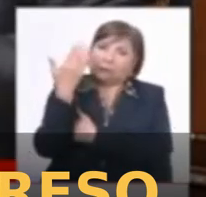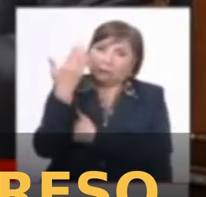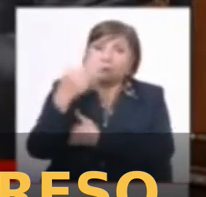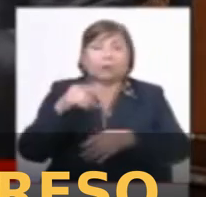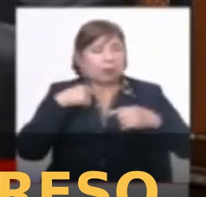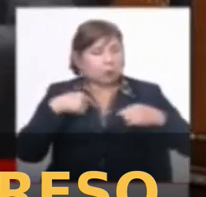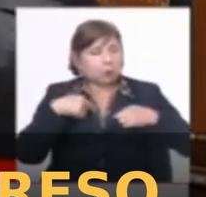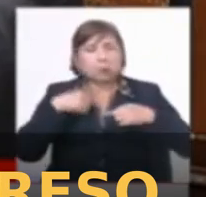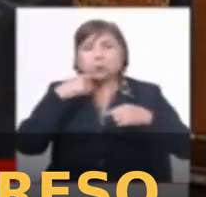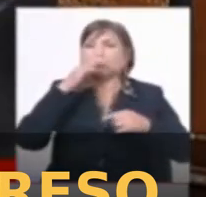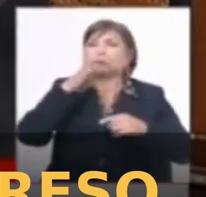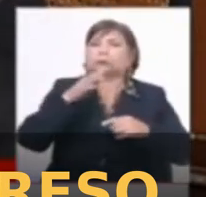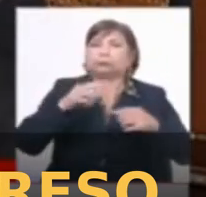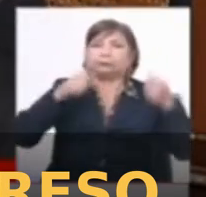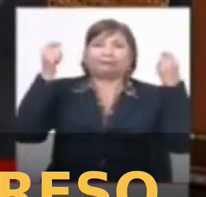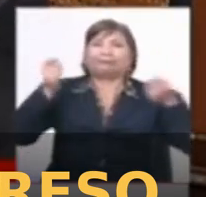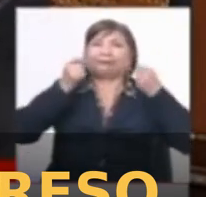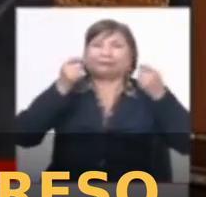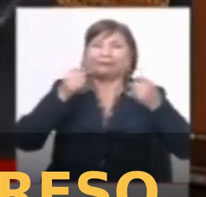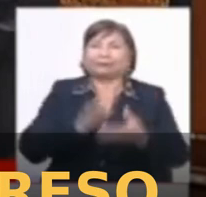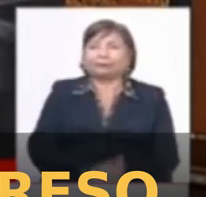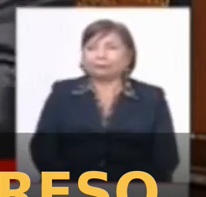cuando estábamos en la ceremonia de